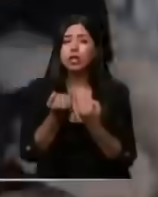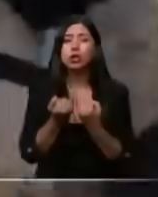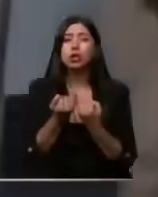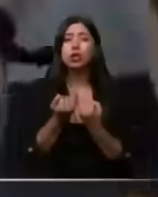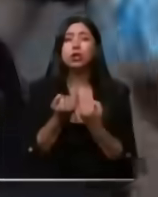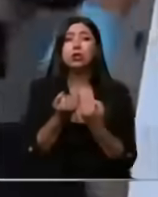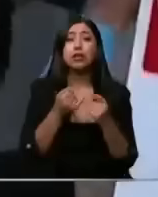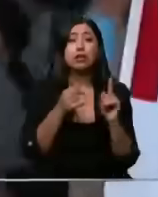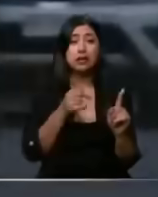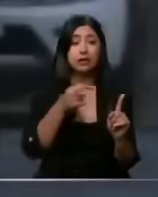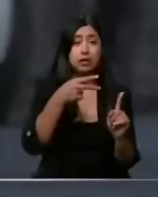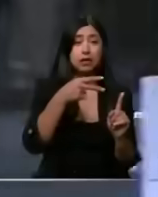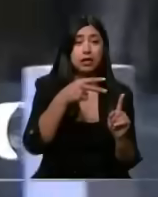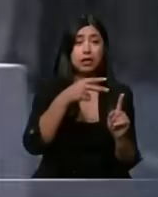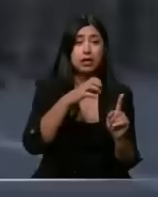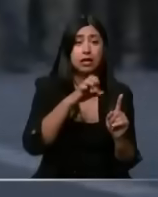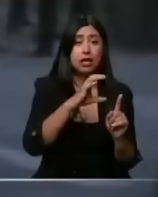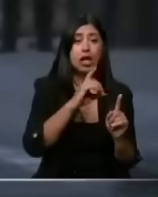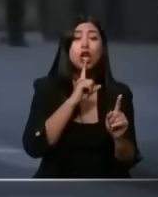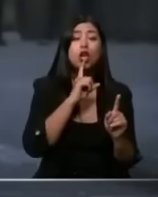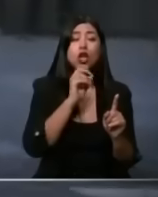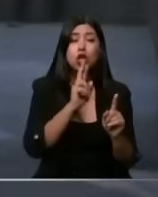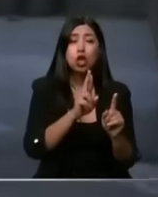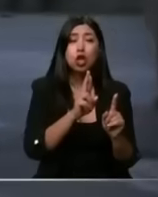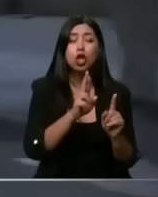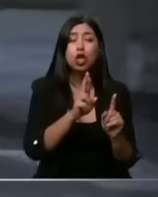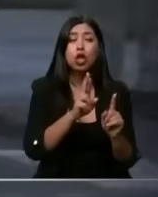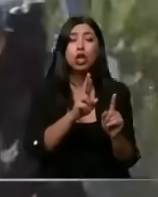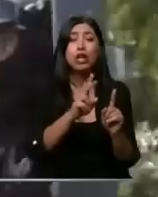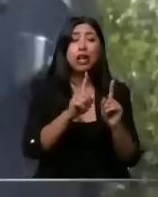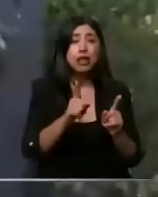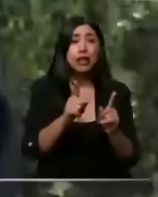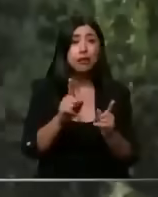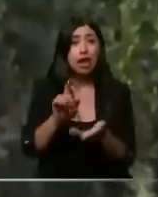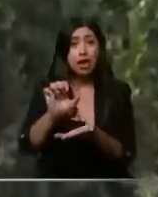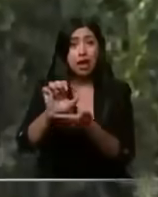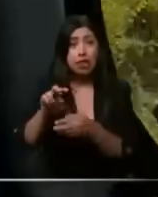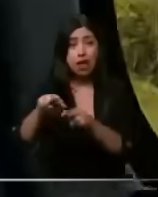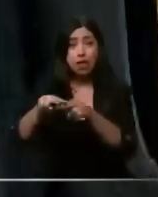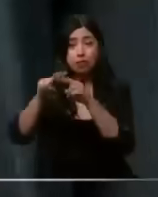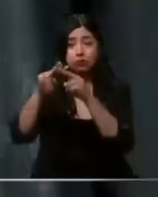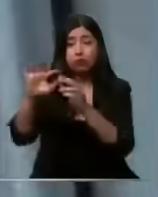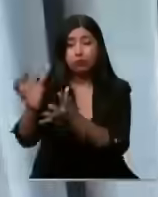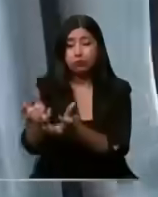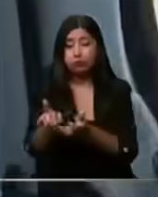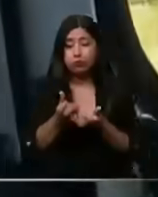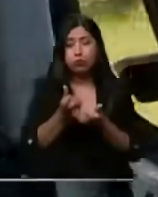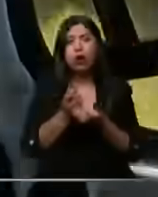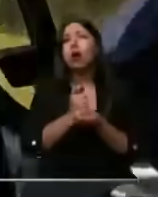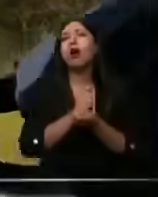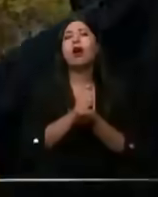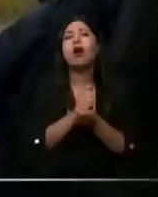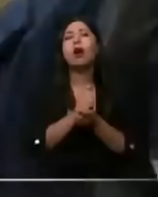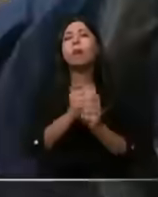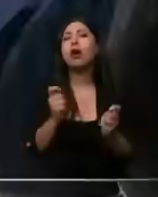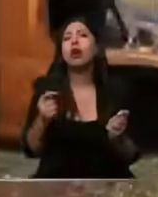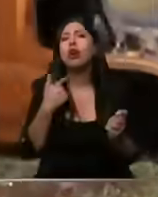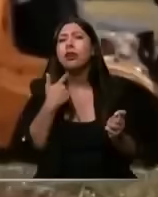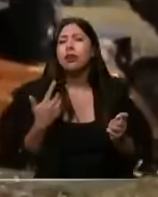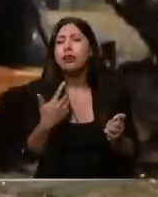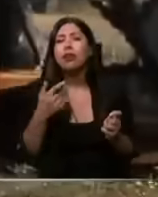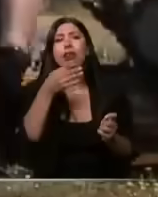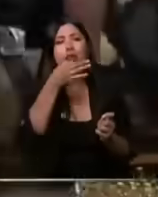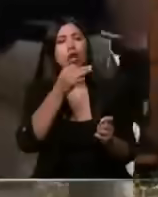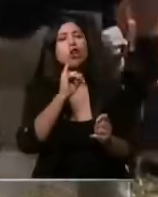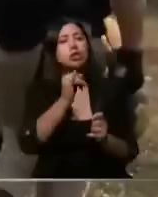Héctor Espinosa debía rendir cuentas por el uso de los gastos reservados, justificó los montos totales en labores de